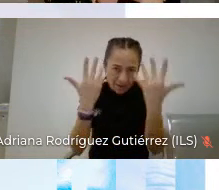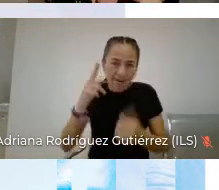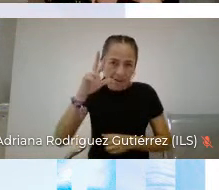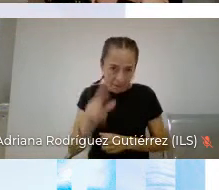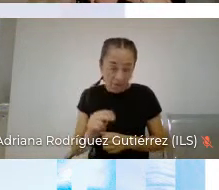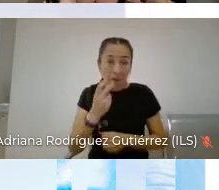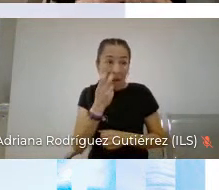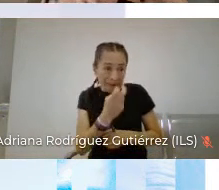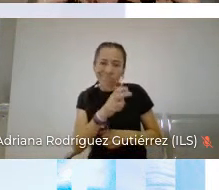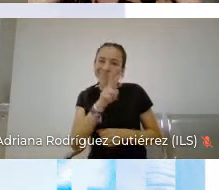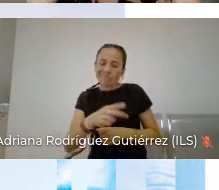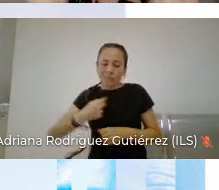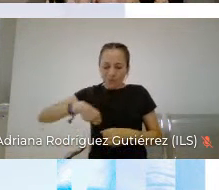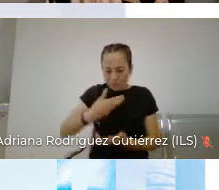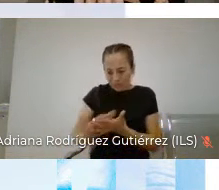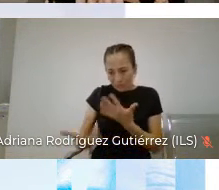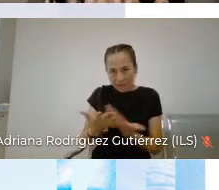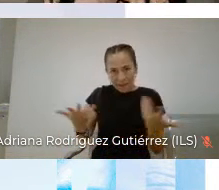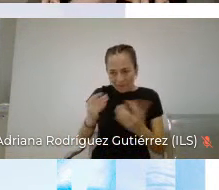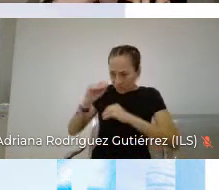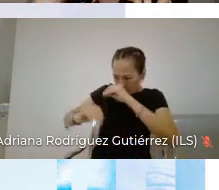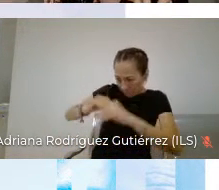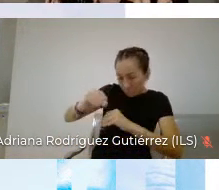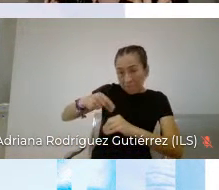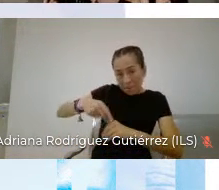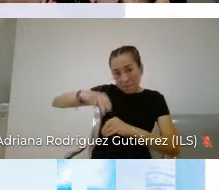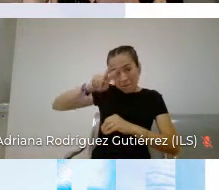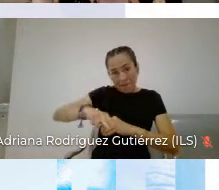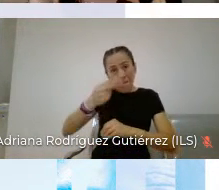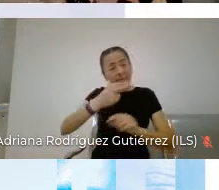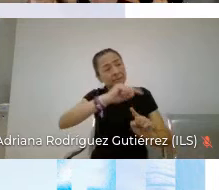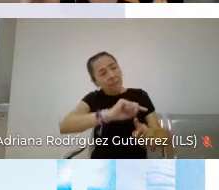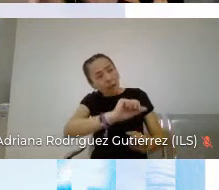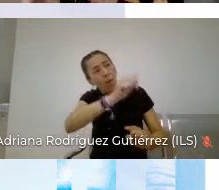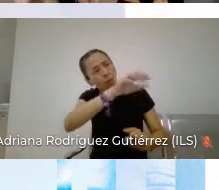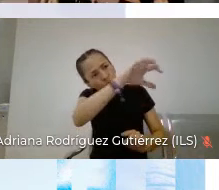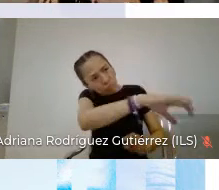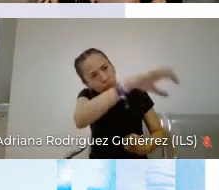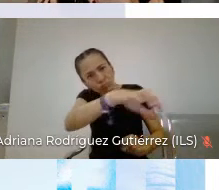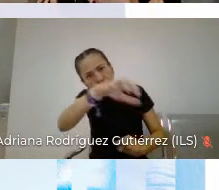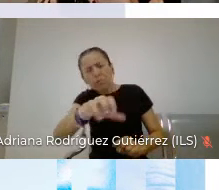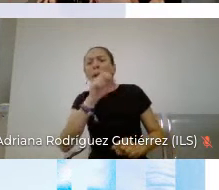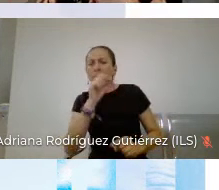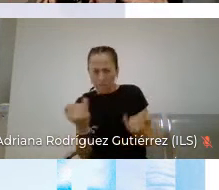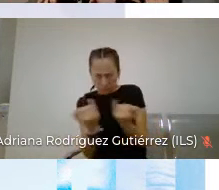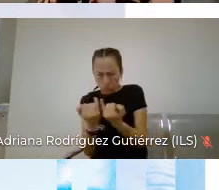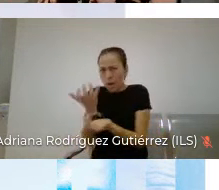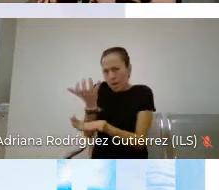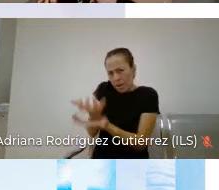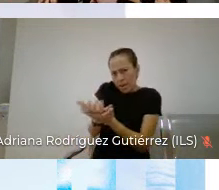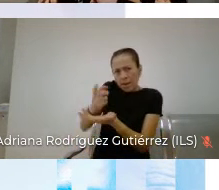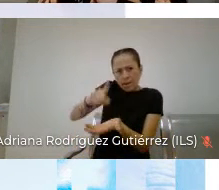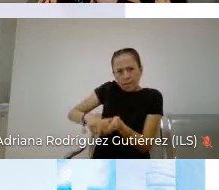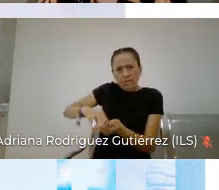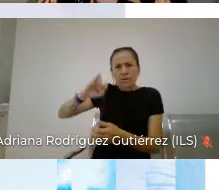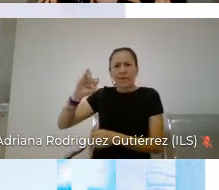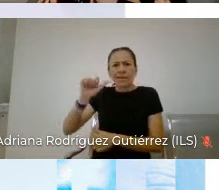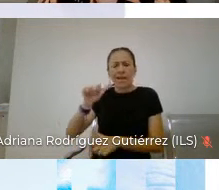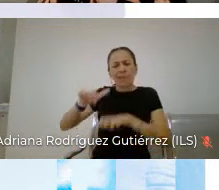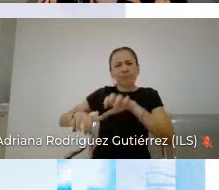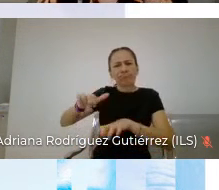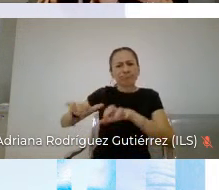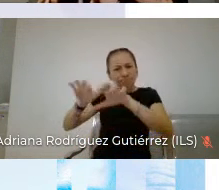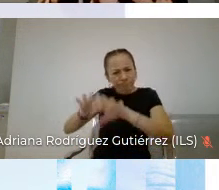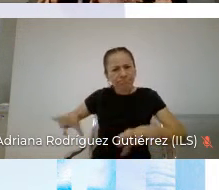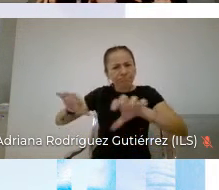contraparte. Entonces ahí de la misma forma les ofrecemos a las empresas con esa inteligencia artificial una forma de gestionar a los